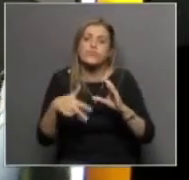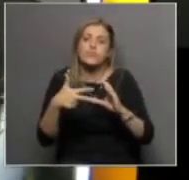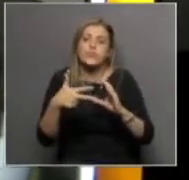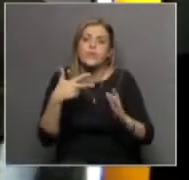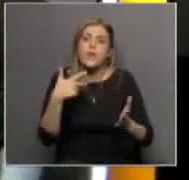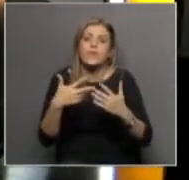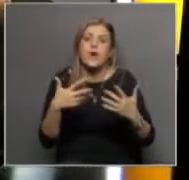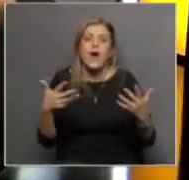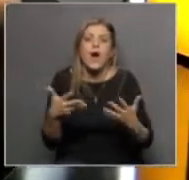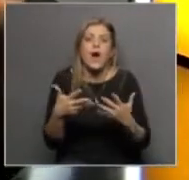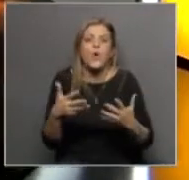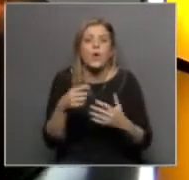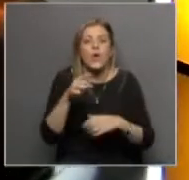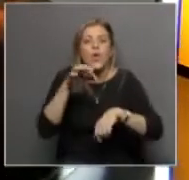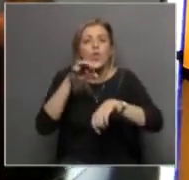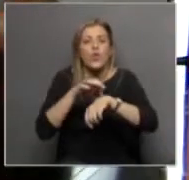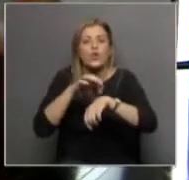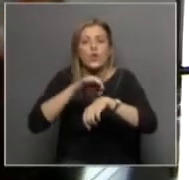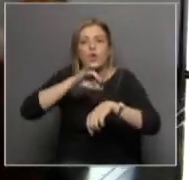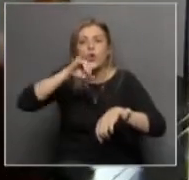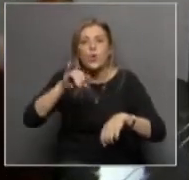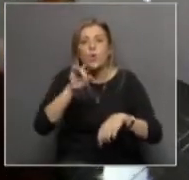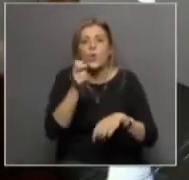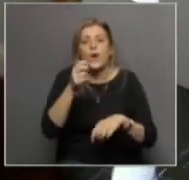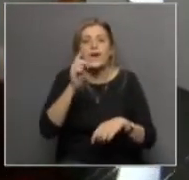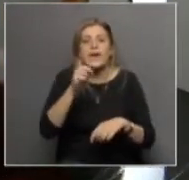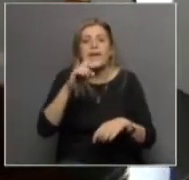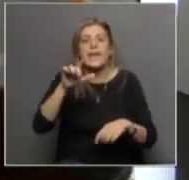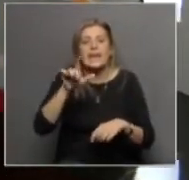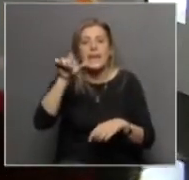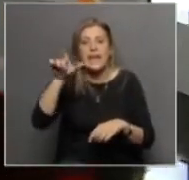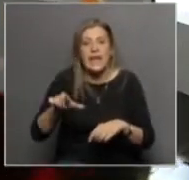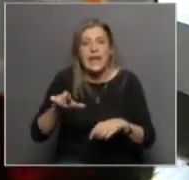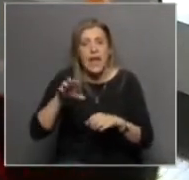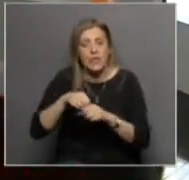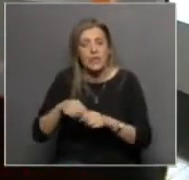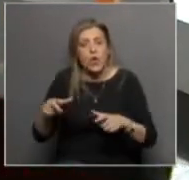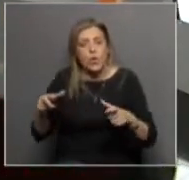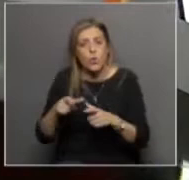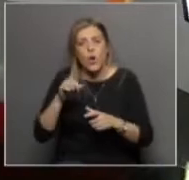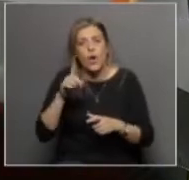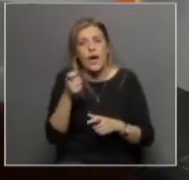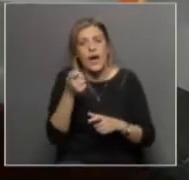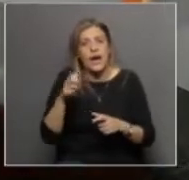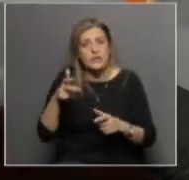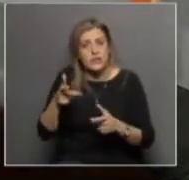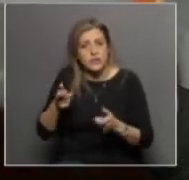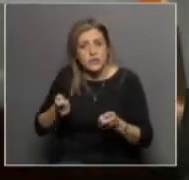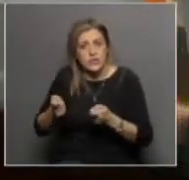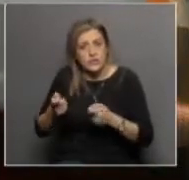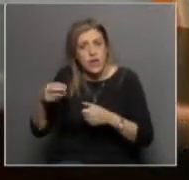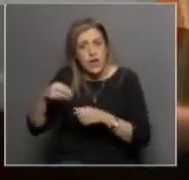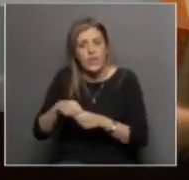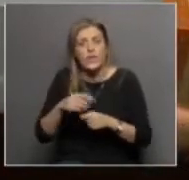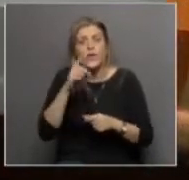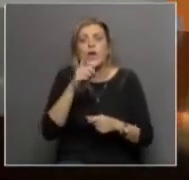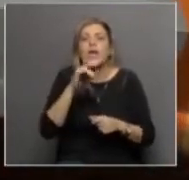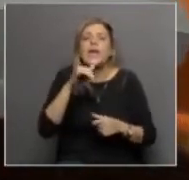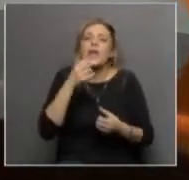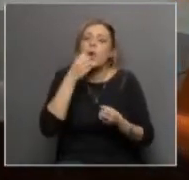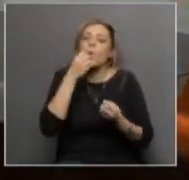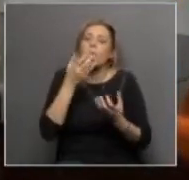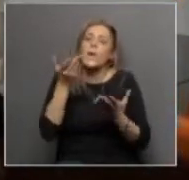vamos a mantener a partir de ahora al doctor Juan Gil, epidemiólogo, es integrante del Grupo Asesor Científico Honorario. Gil, ¿cómo le va?